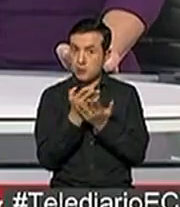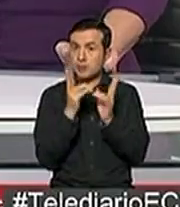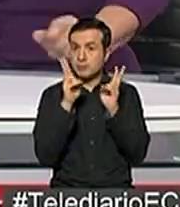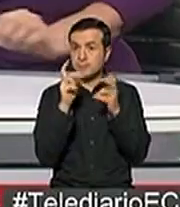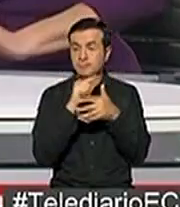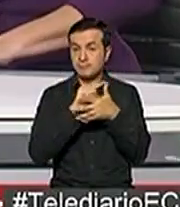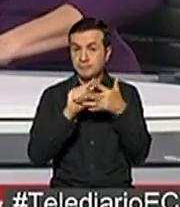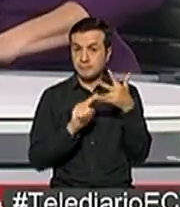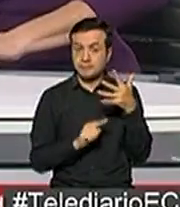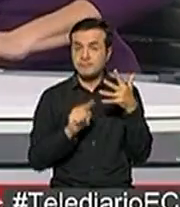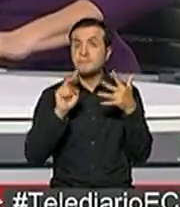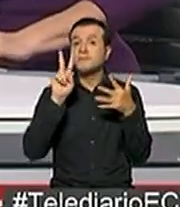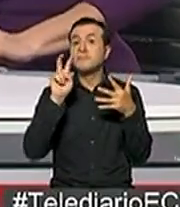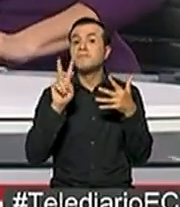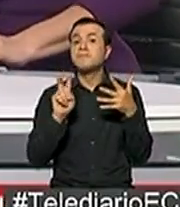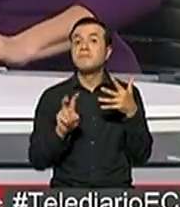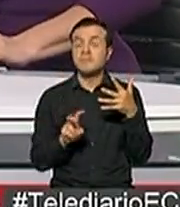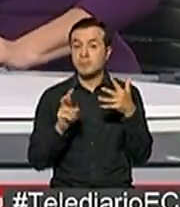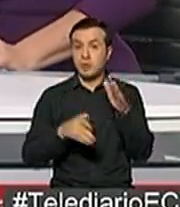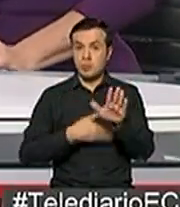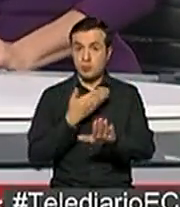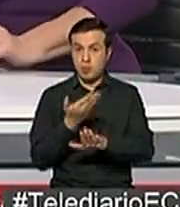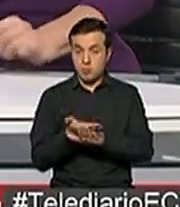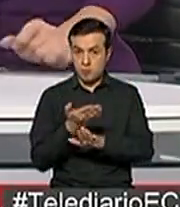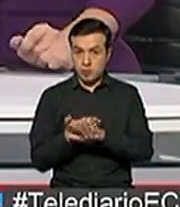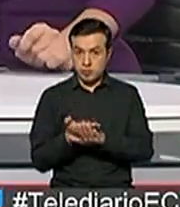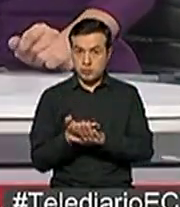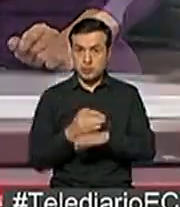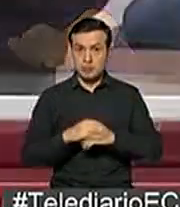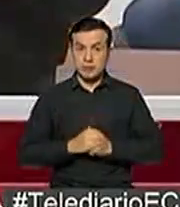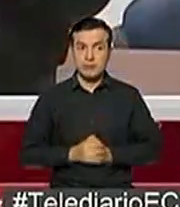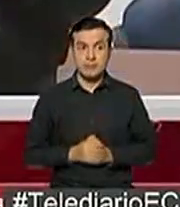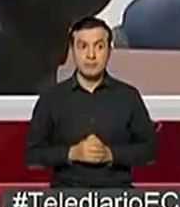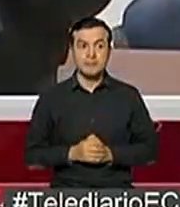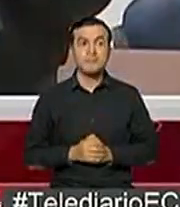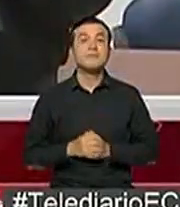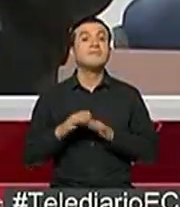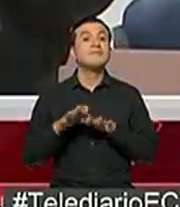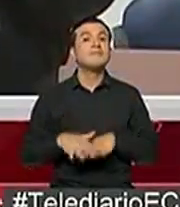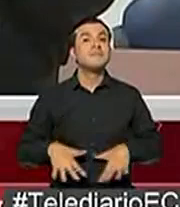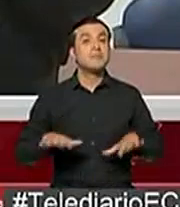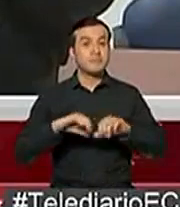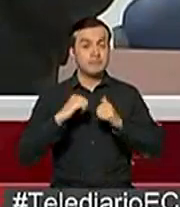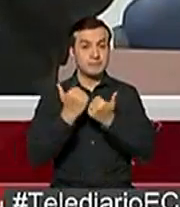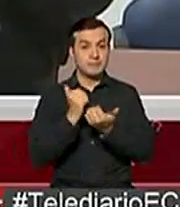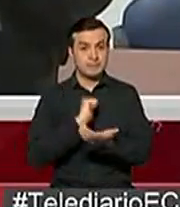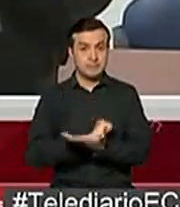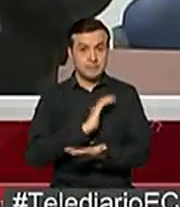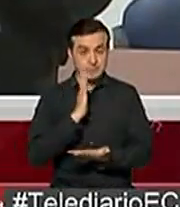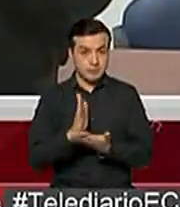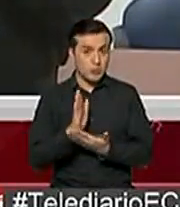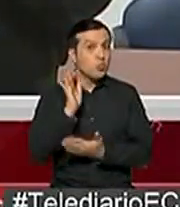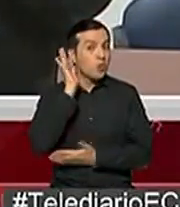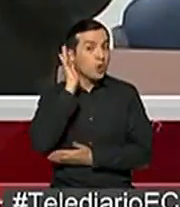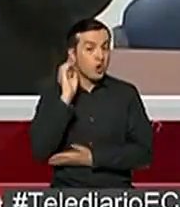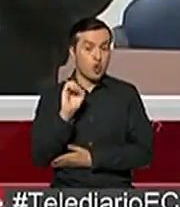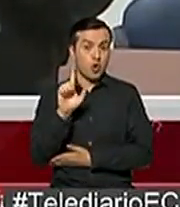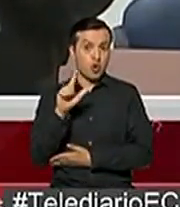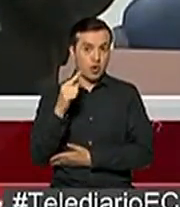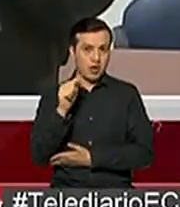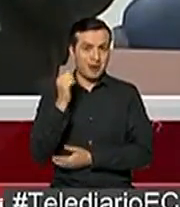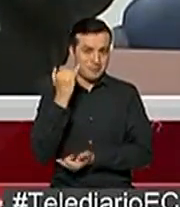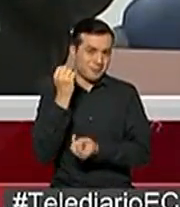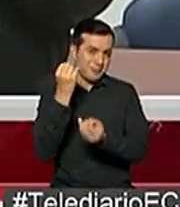sobre el contenido que contiene esta propuesta del poder ejecutivo en la sede del poder legislativo se encuentra olga velasco para ofrecernos más